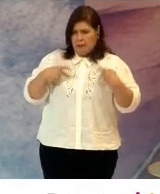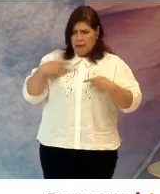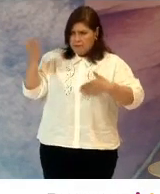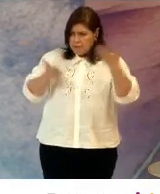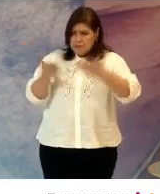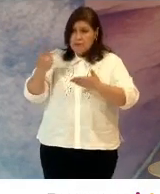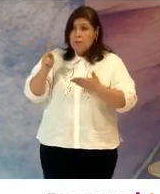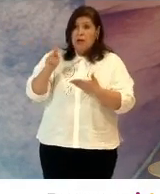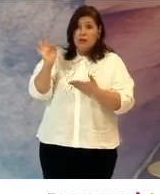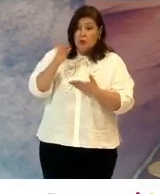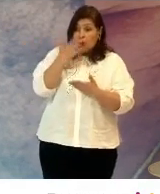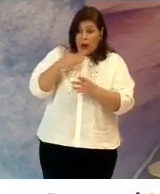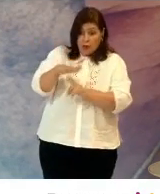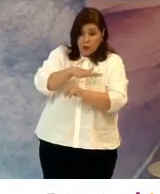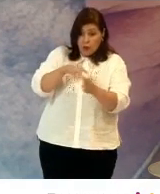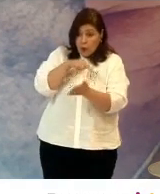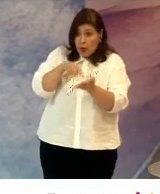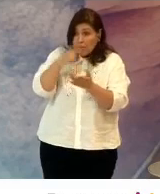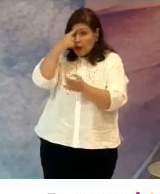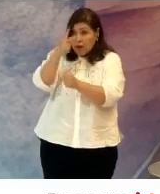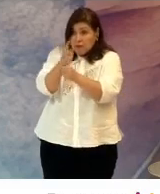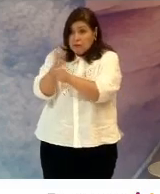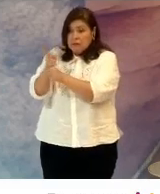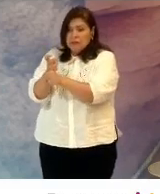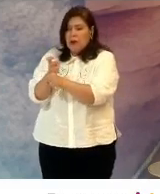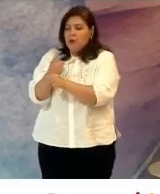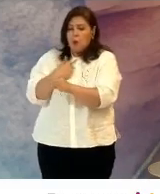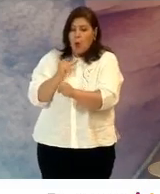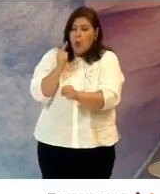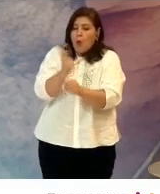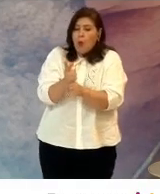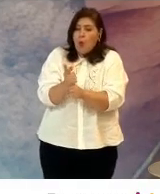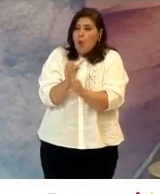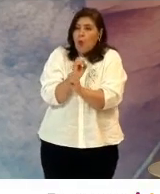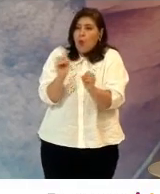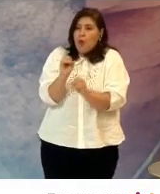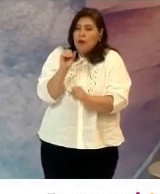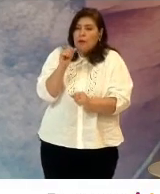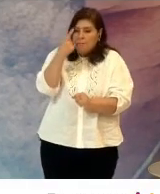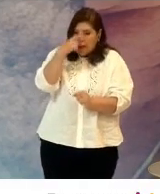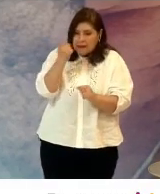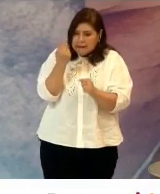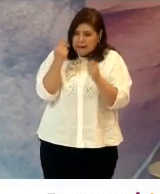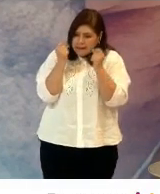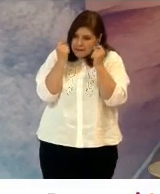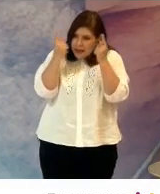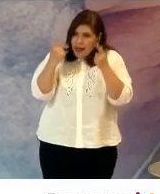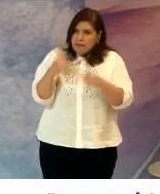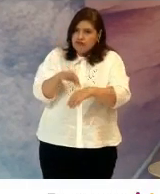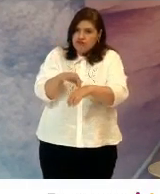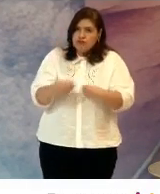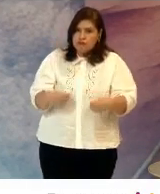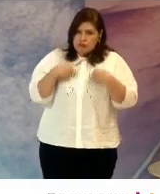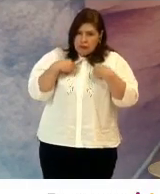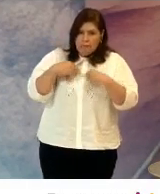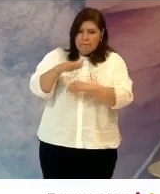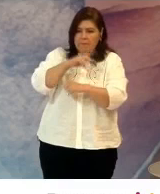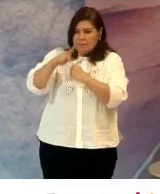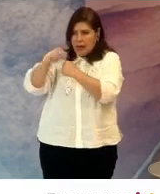invite, nunca descubriremos este potencial dormido que está despierto, que está vivo en nuestros